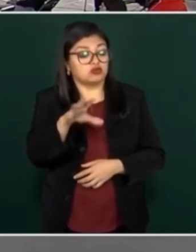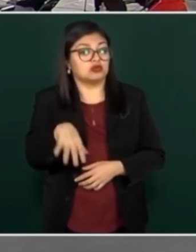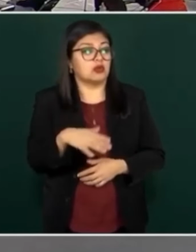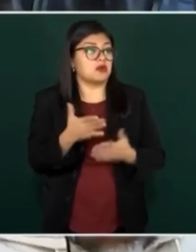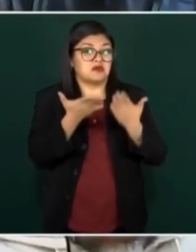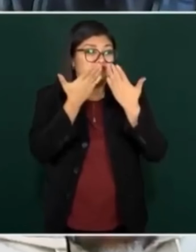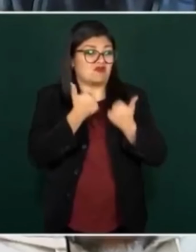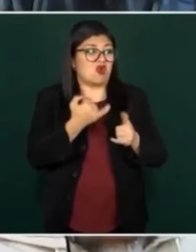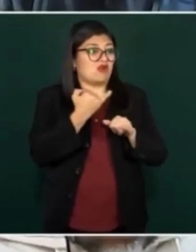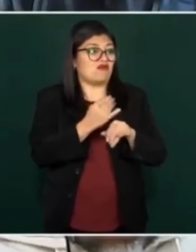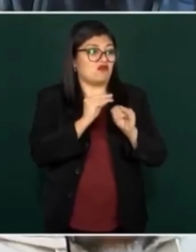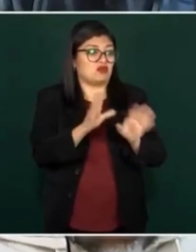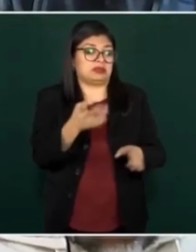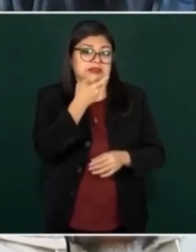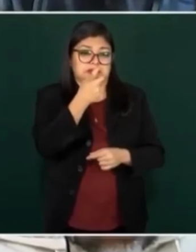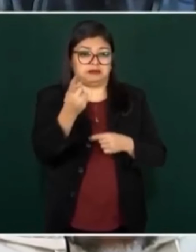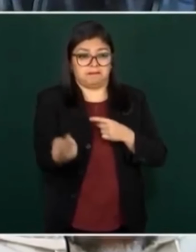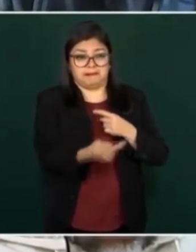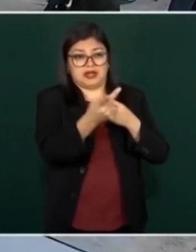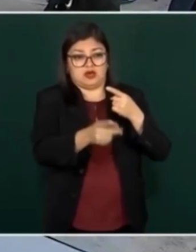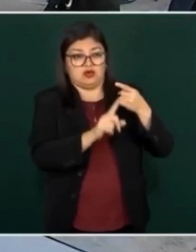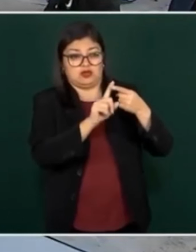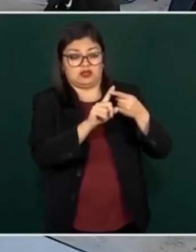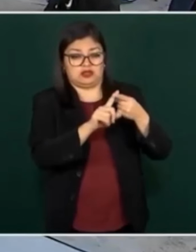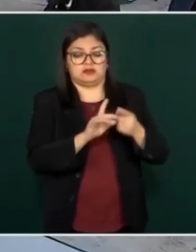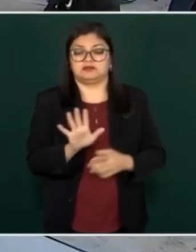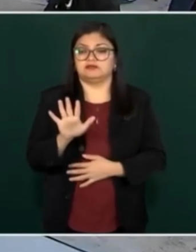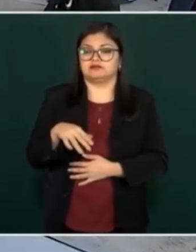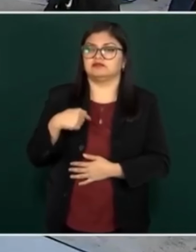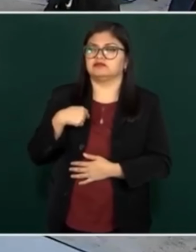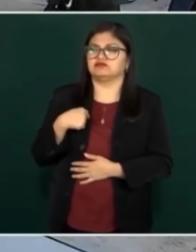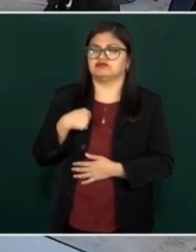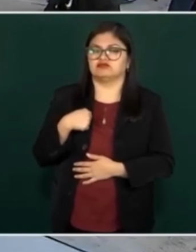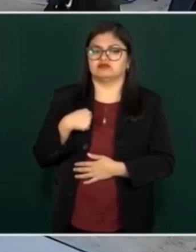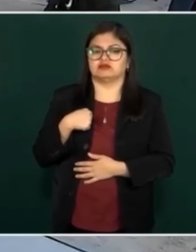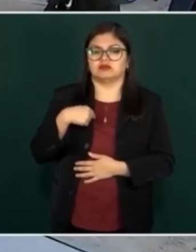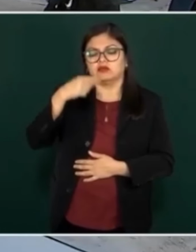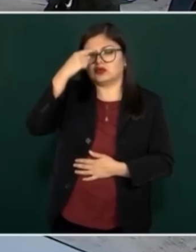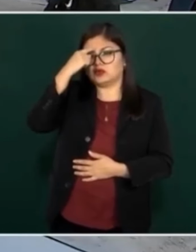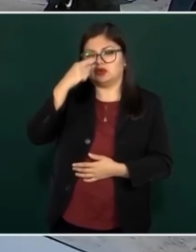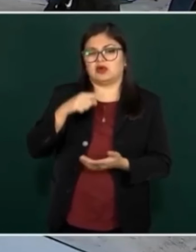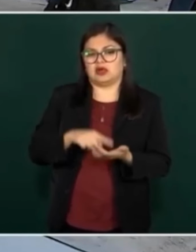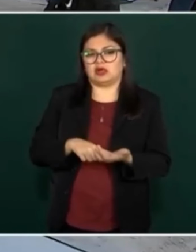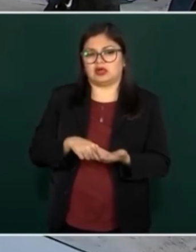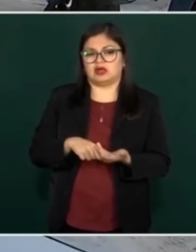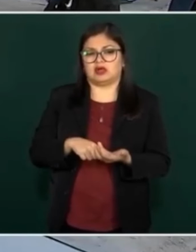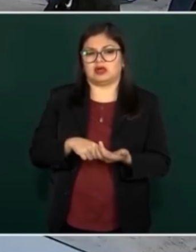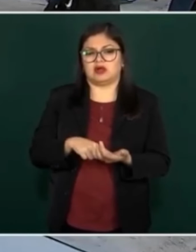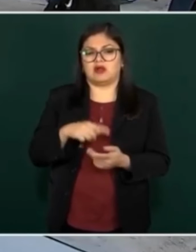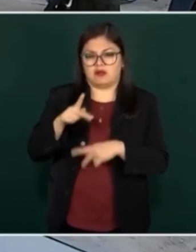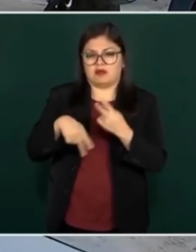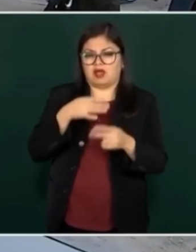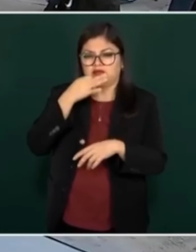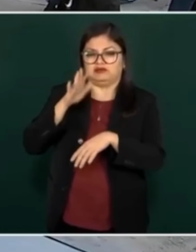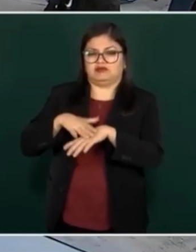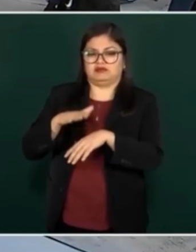información. Esa sería mi primera pregunta. Sí, yo creo que el general va a responder.